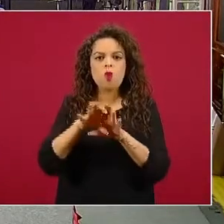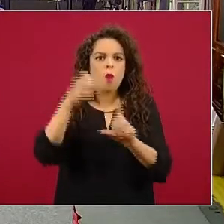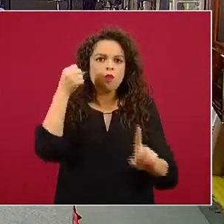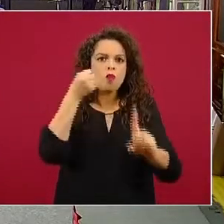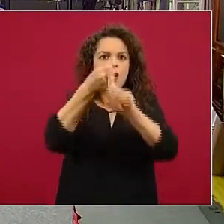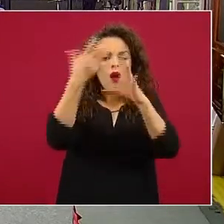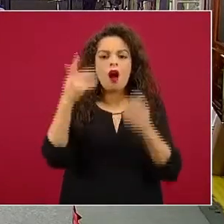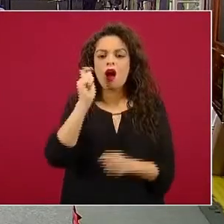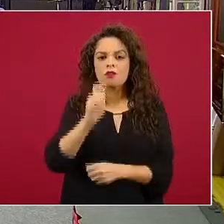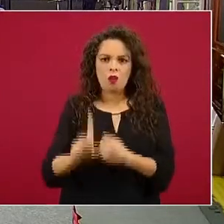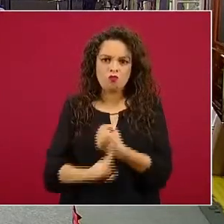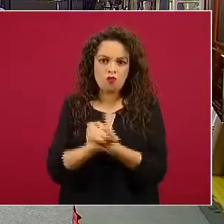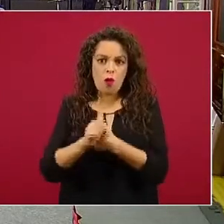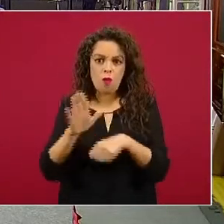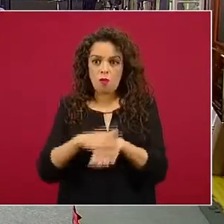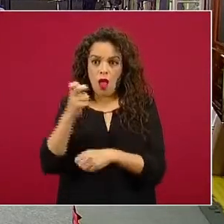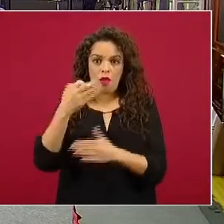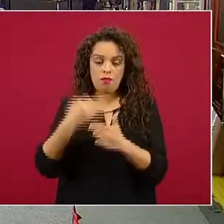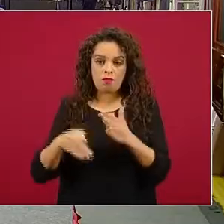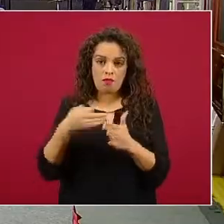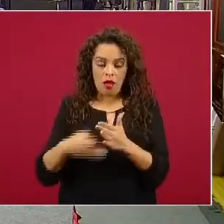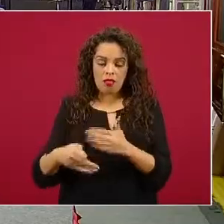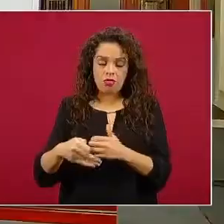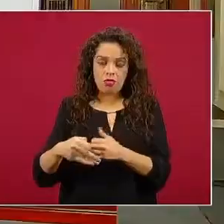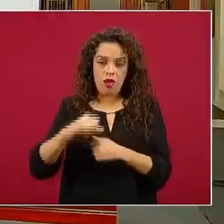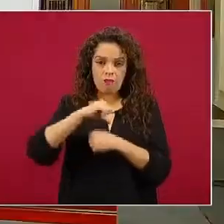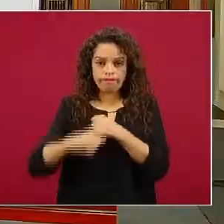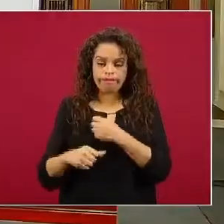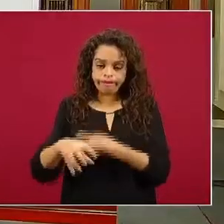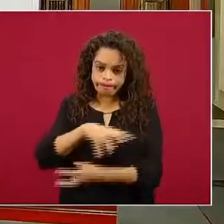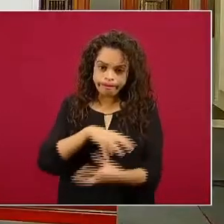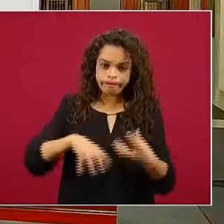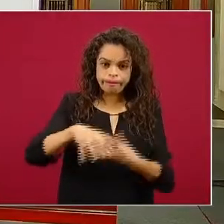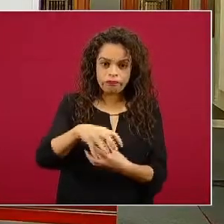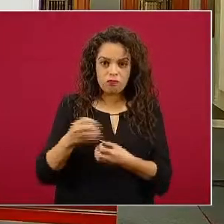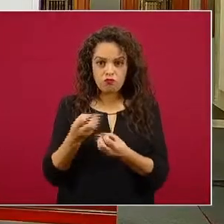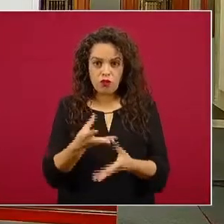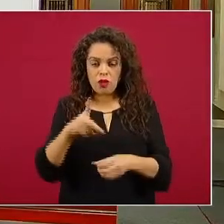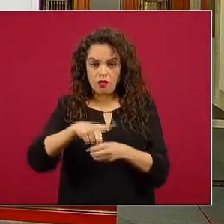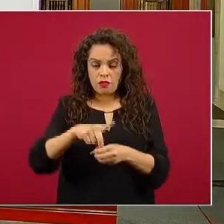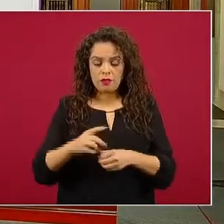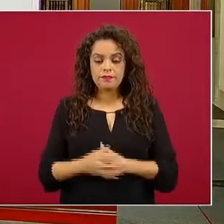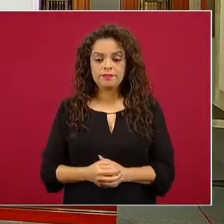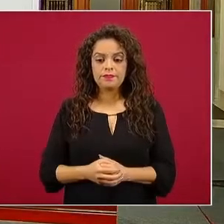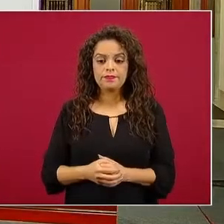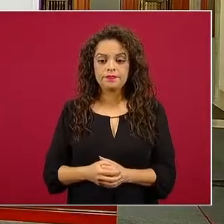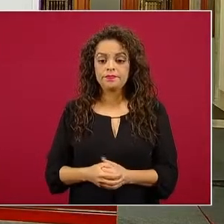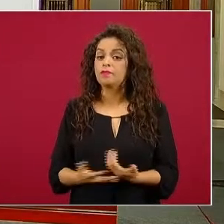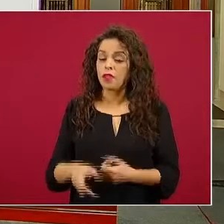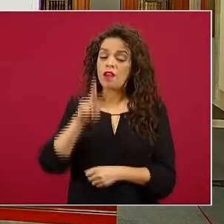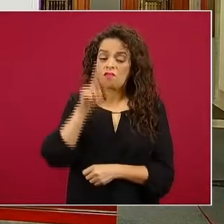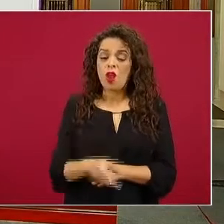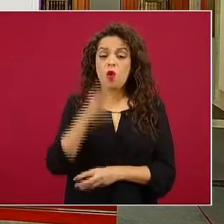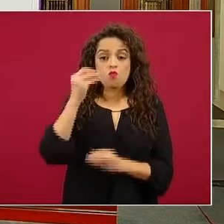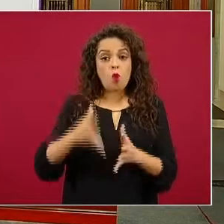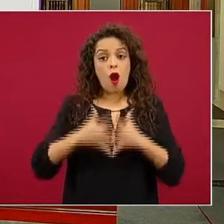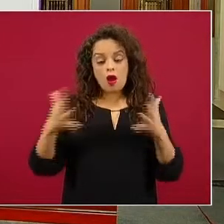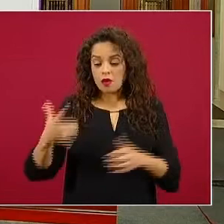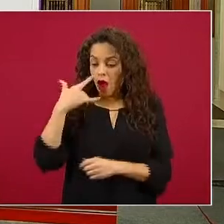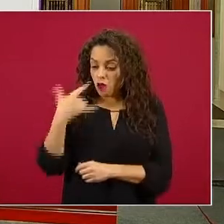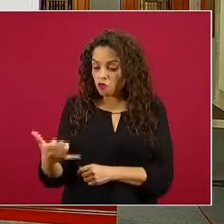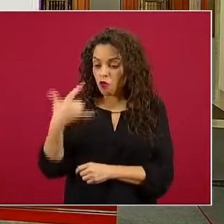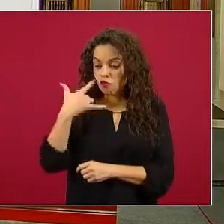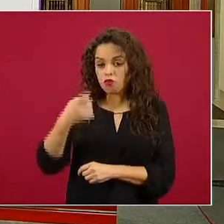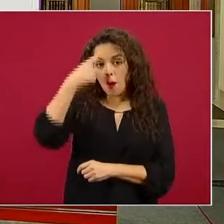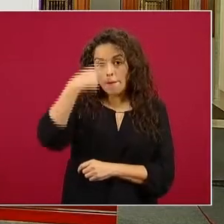afectado esta baja? Gracias. Adelante, ¿quieres? Gracias. Para continuar con el tema. Se están haciendo grandes esfuerzos para que las instituciones